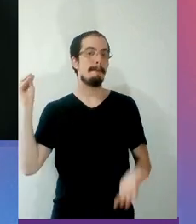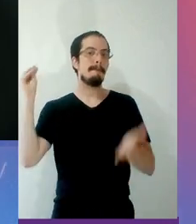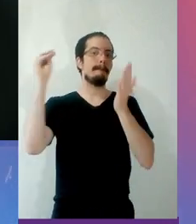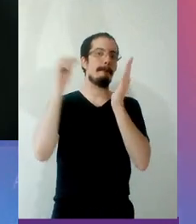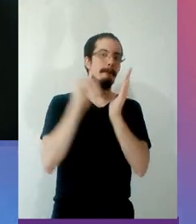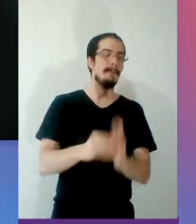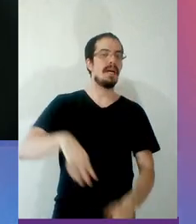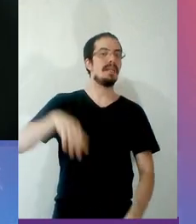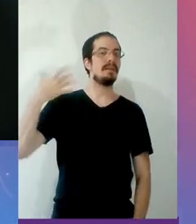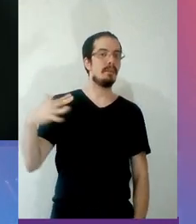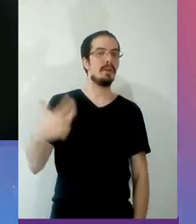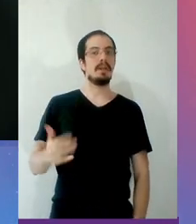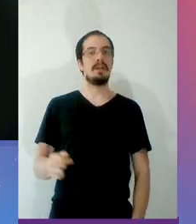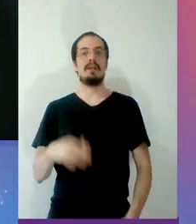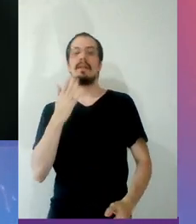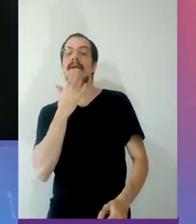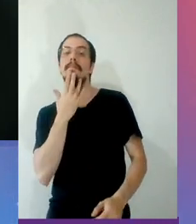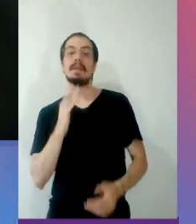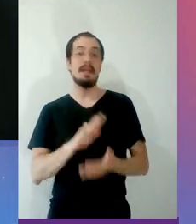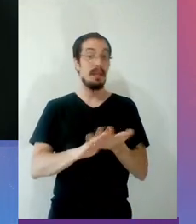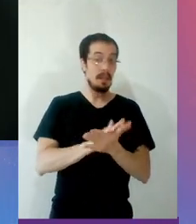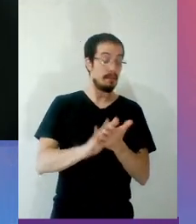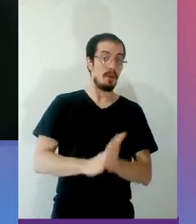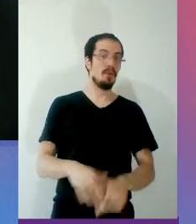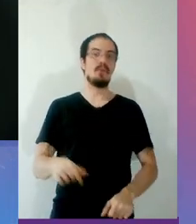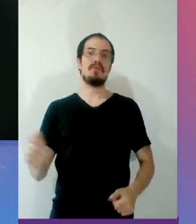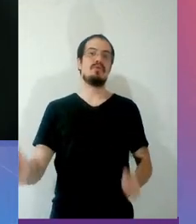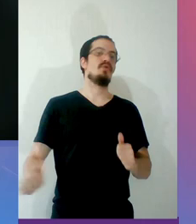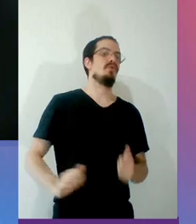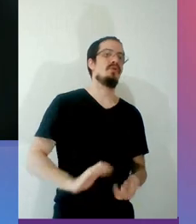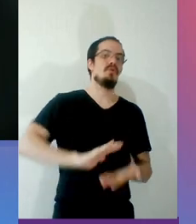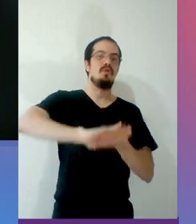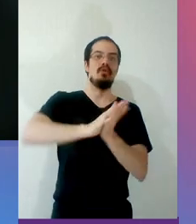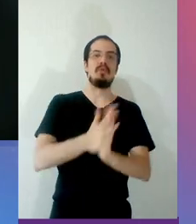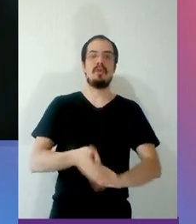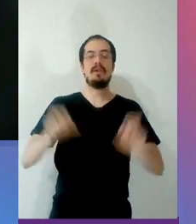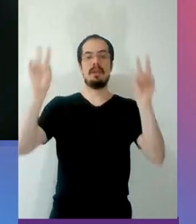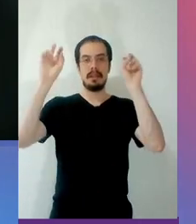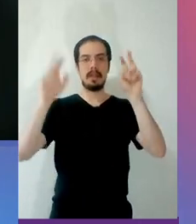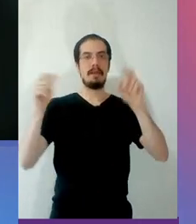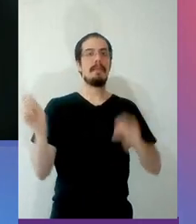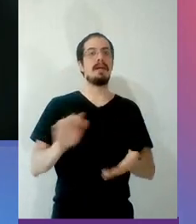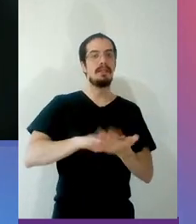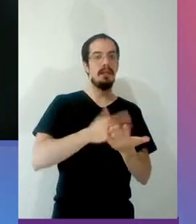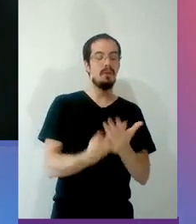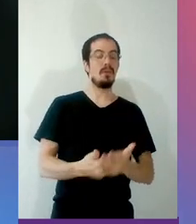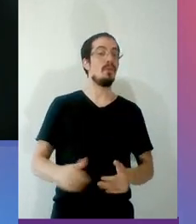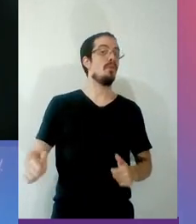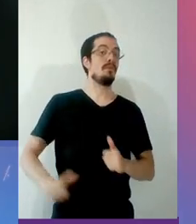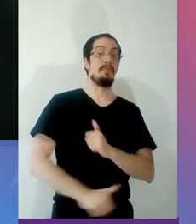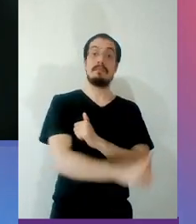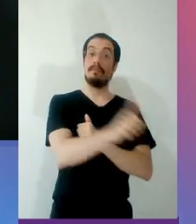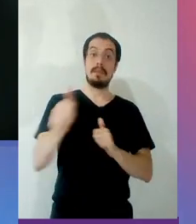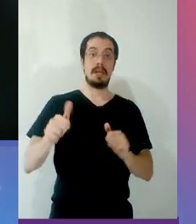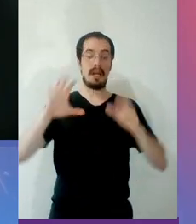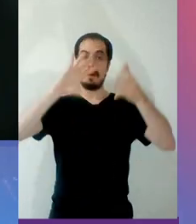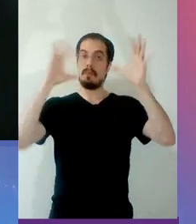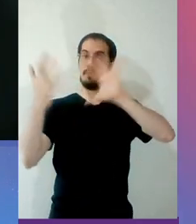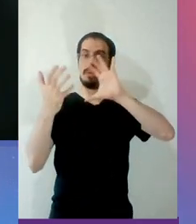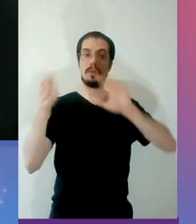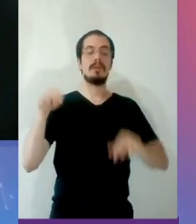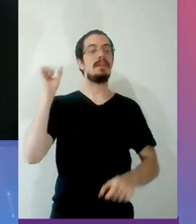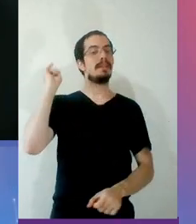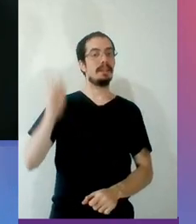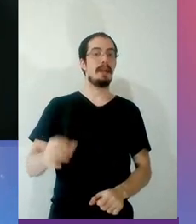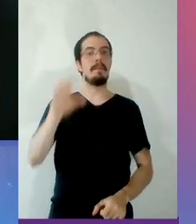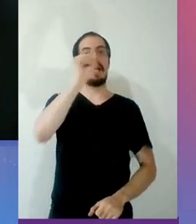tienen mejores resultados están basados en la atención primaria, no en los hospitales. ¿Ah? los hospitales son importantes, si uno